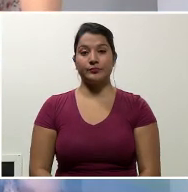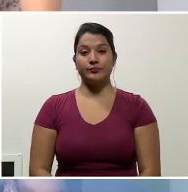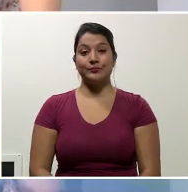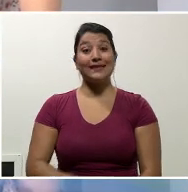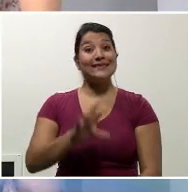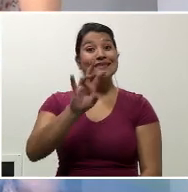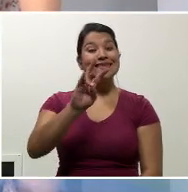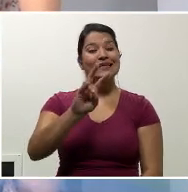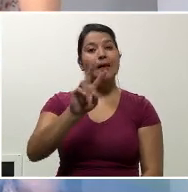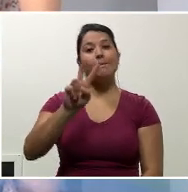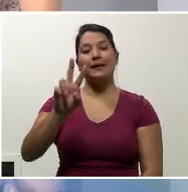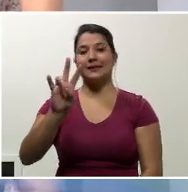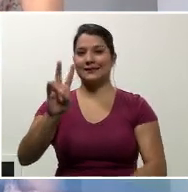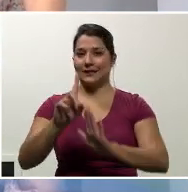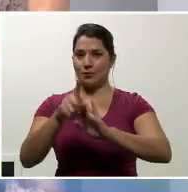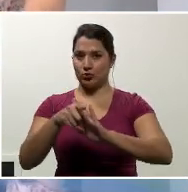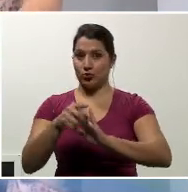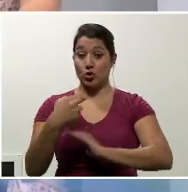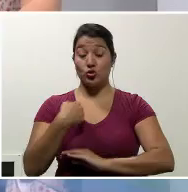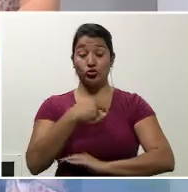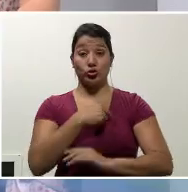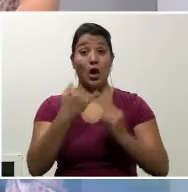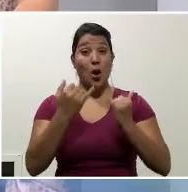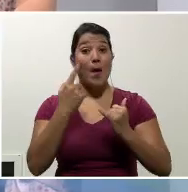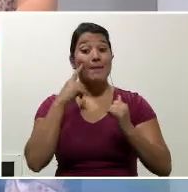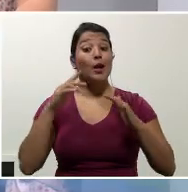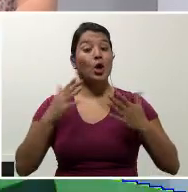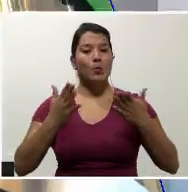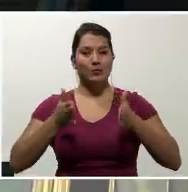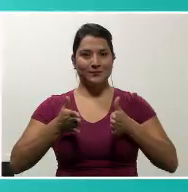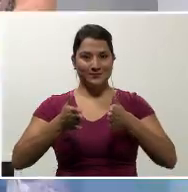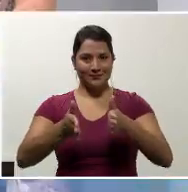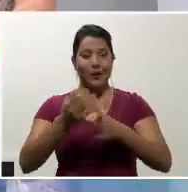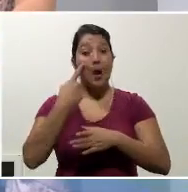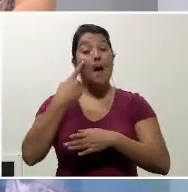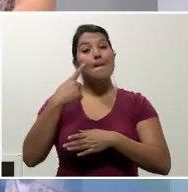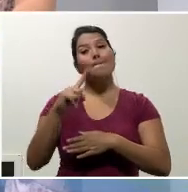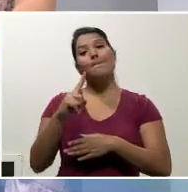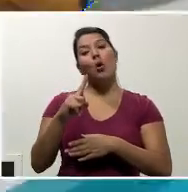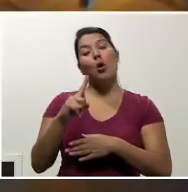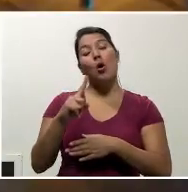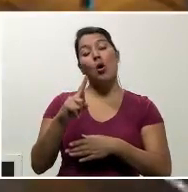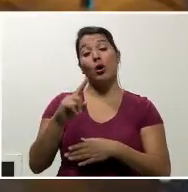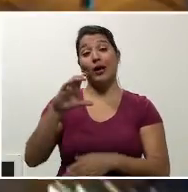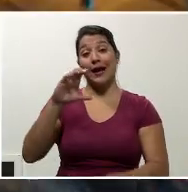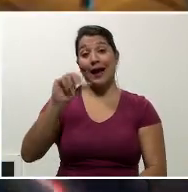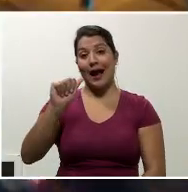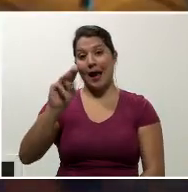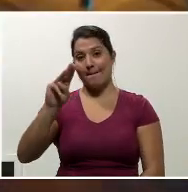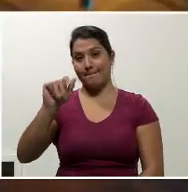7 de la noche con 27 minutos. Hacemos un repaso por carretera gracias a la señal que nos facilita